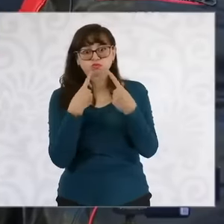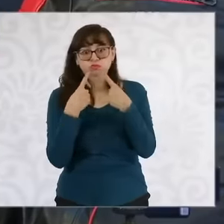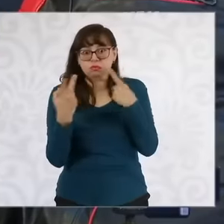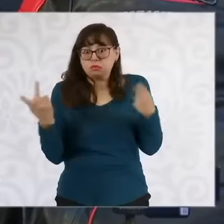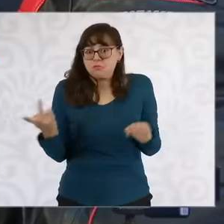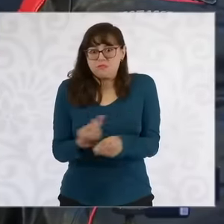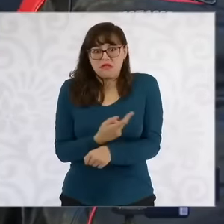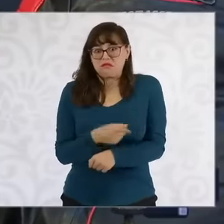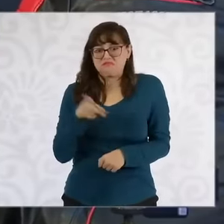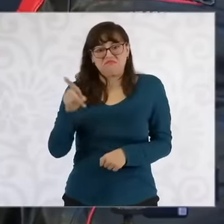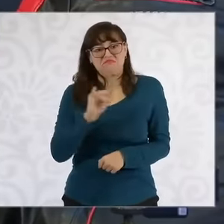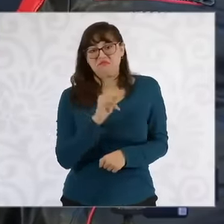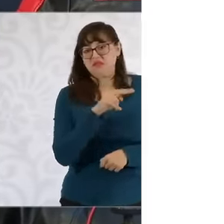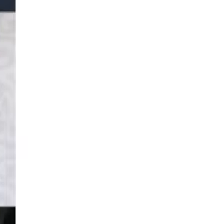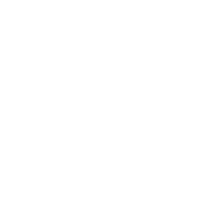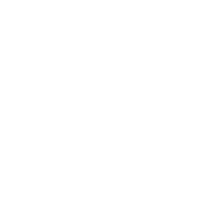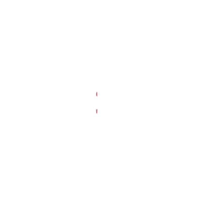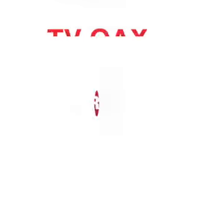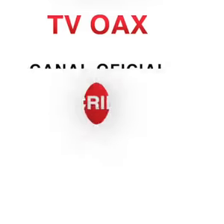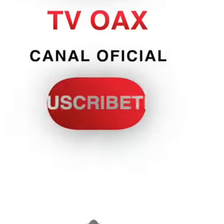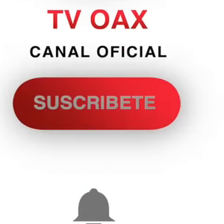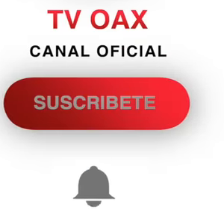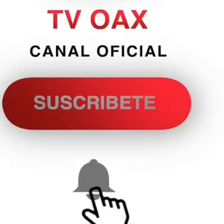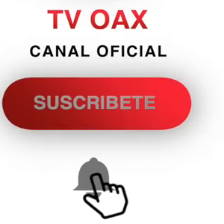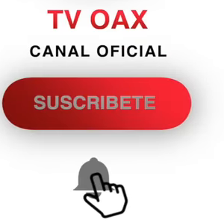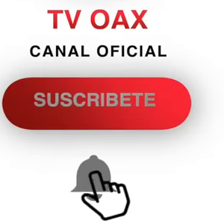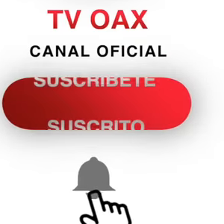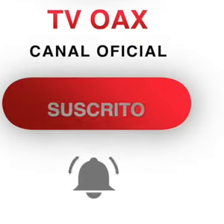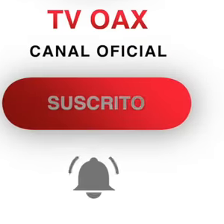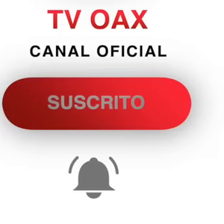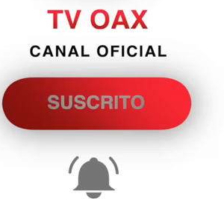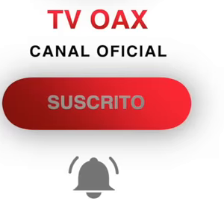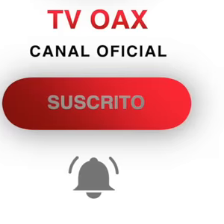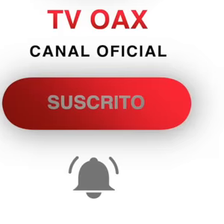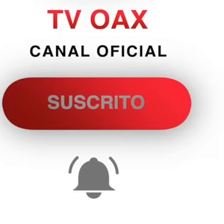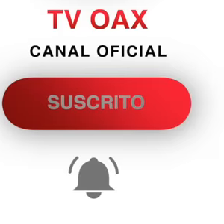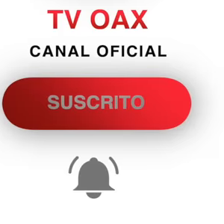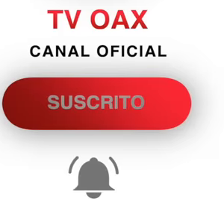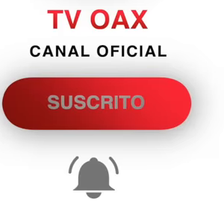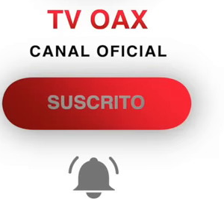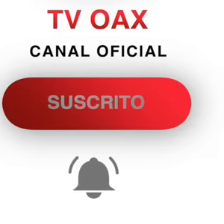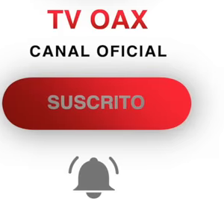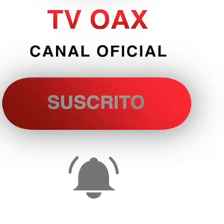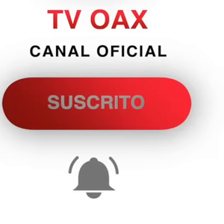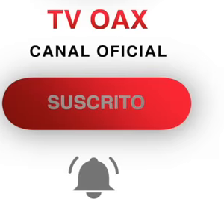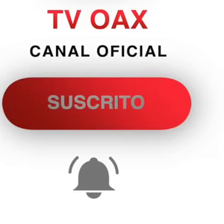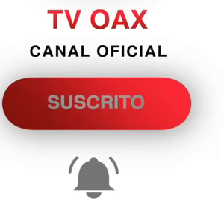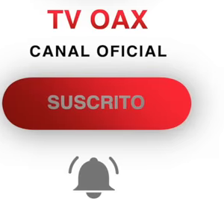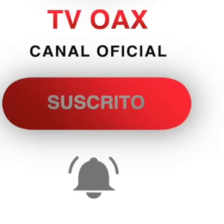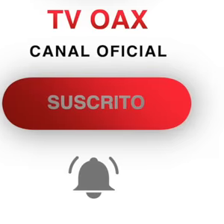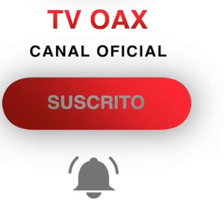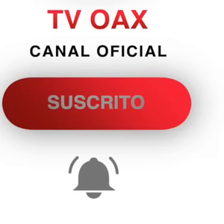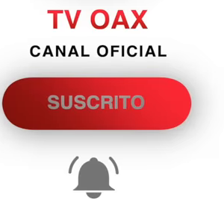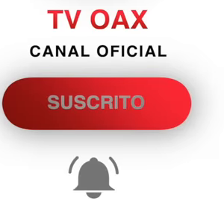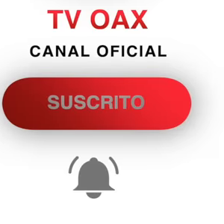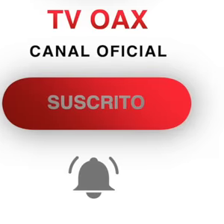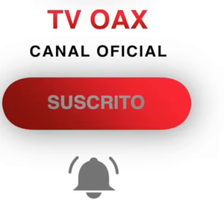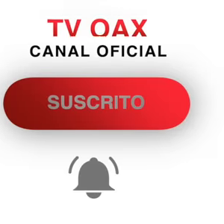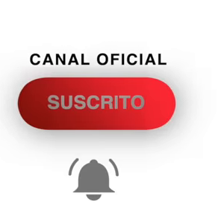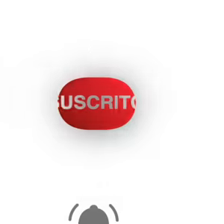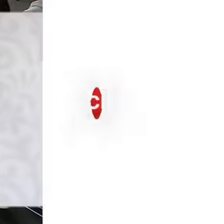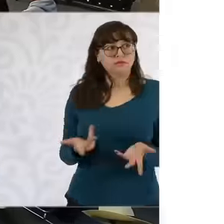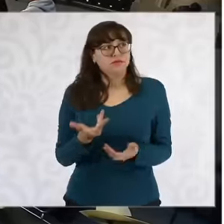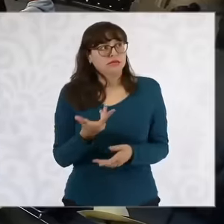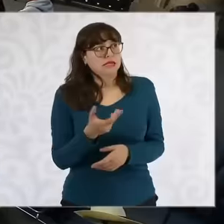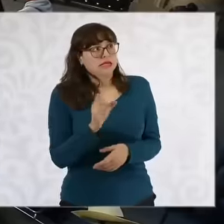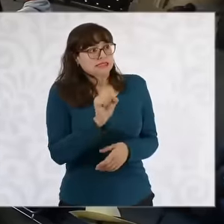¿Fracasaron estas pláticas? No, todavía vamos a seguir insistiendo. ¿Ha hablado con la Secretaría de Hacienda, presidenta?